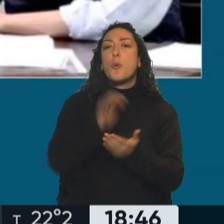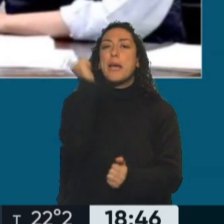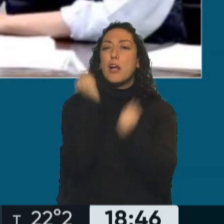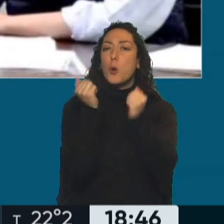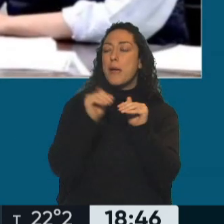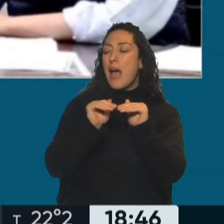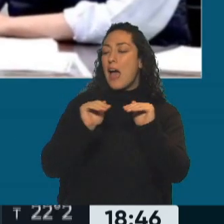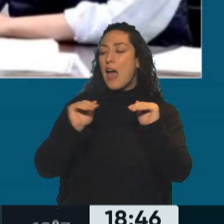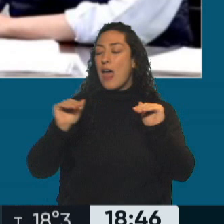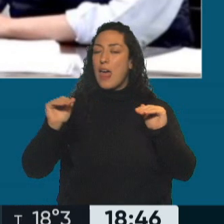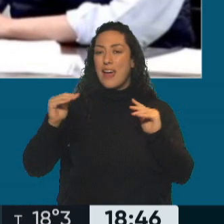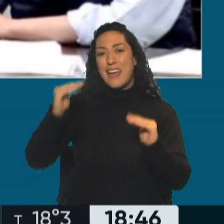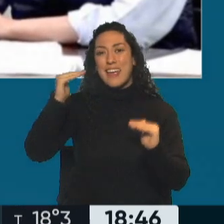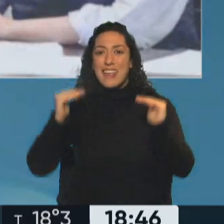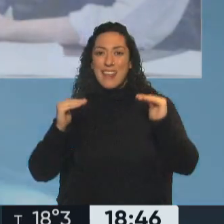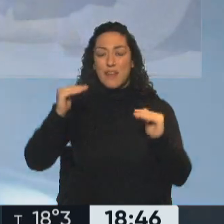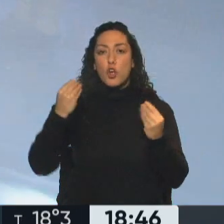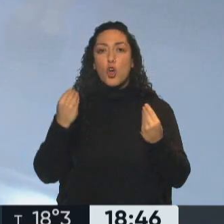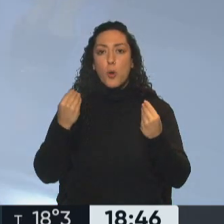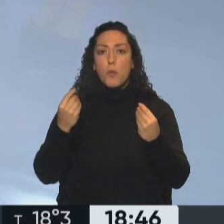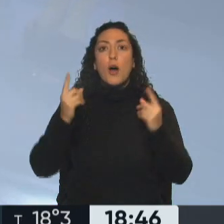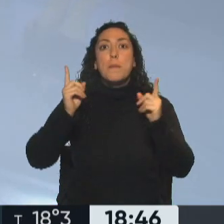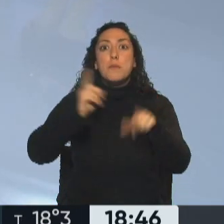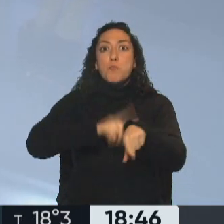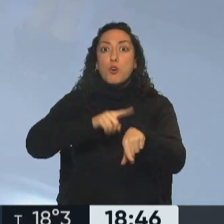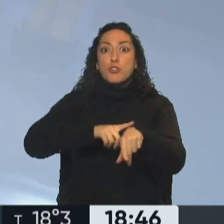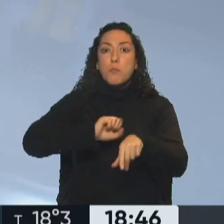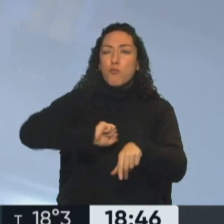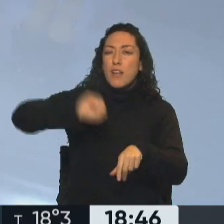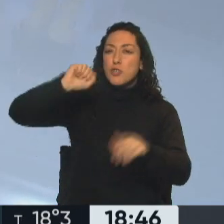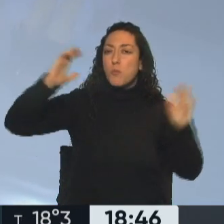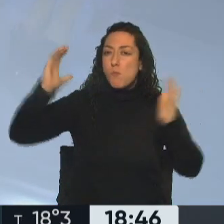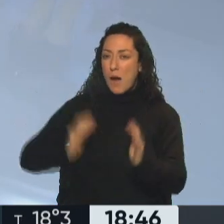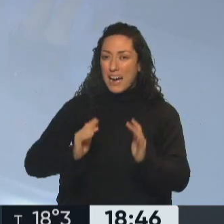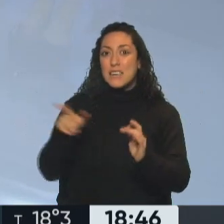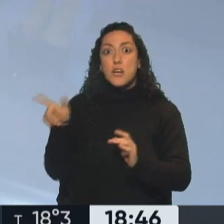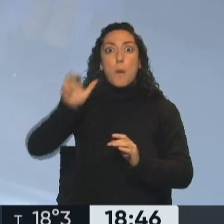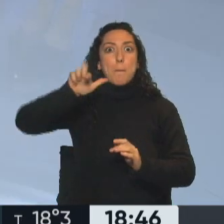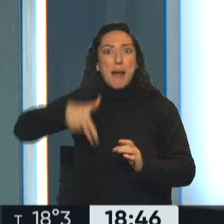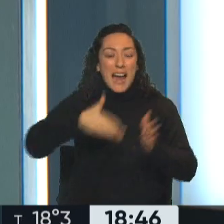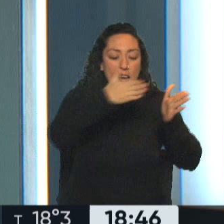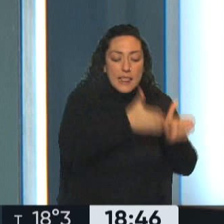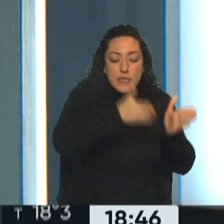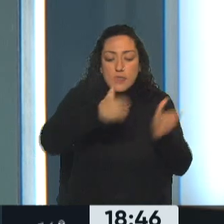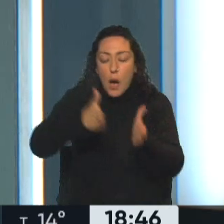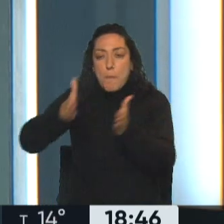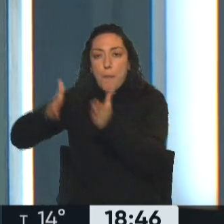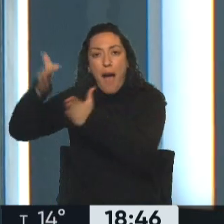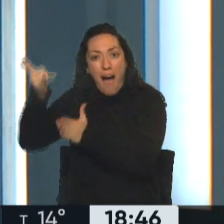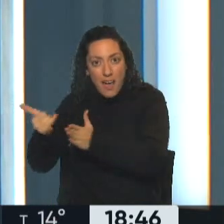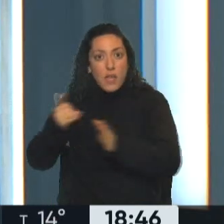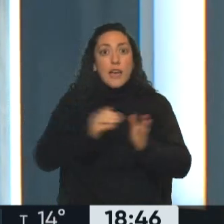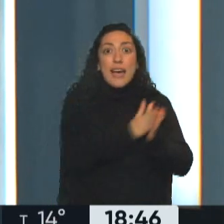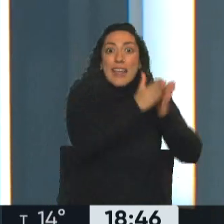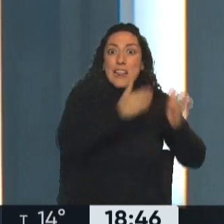equilibrada y al mismo tiempo la inflación pueda bajar. Es un plan que consta de varias etapas y la primera de ellas tenía que